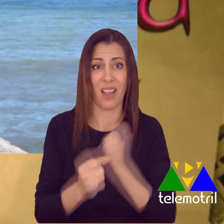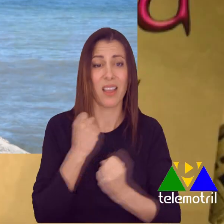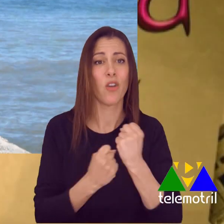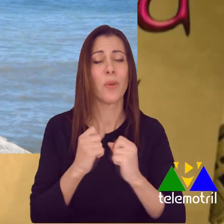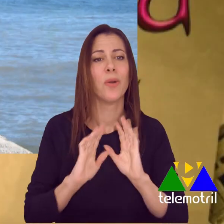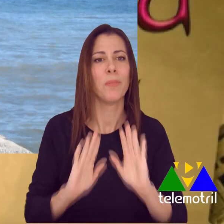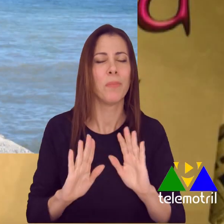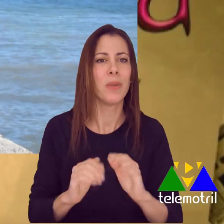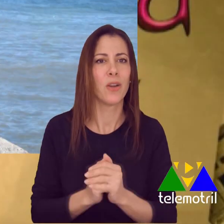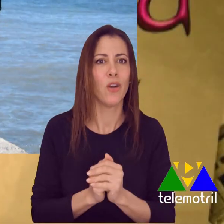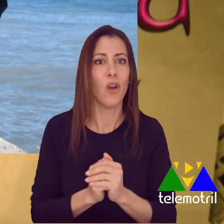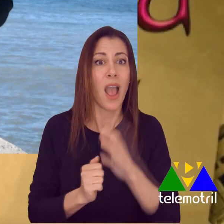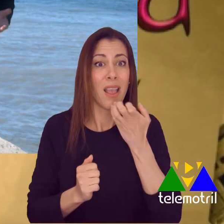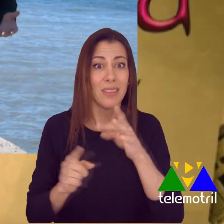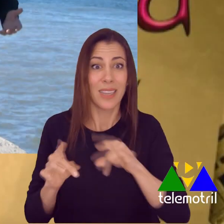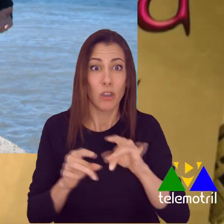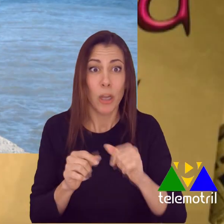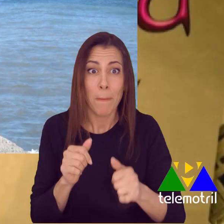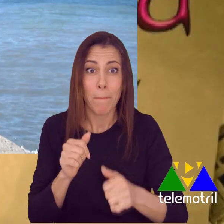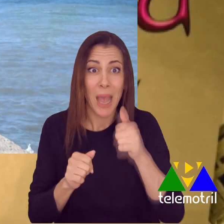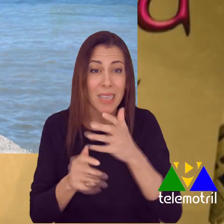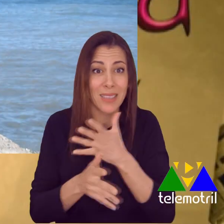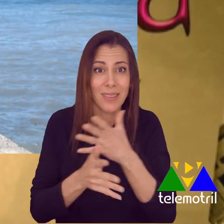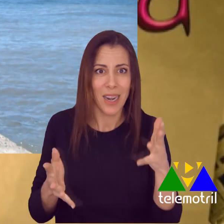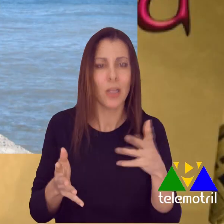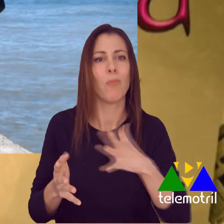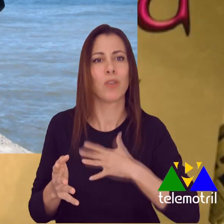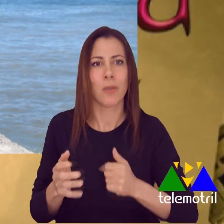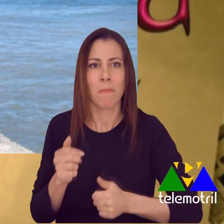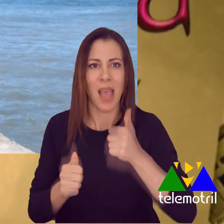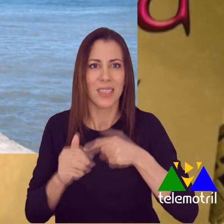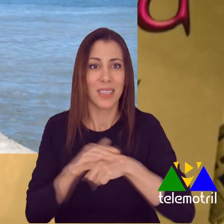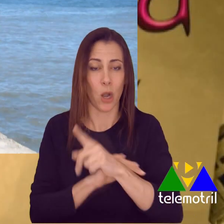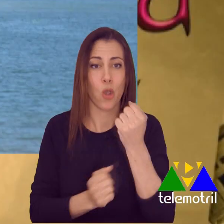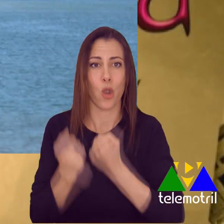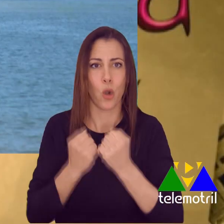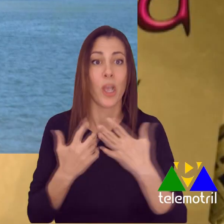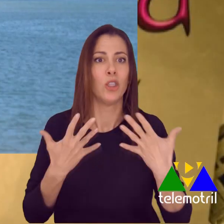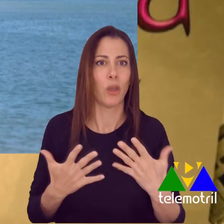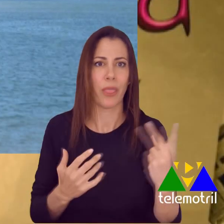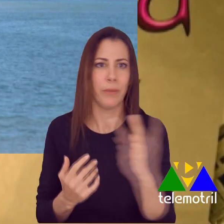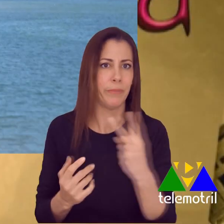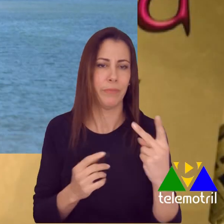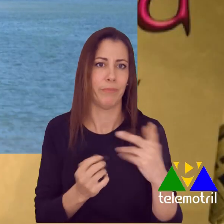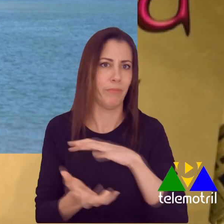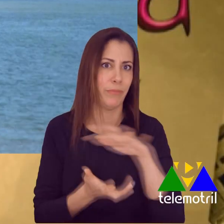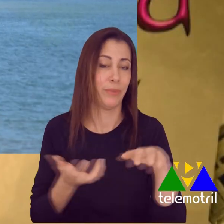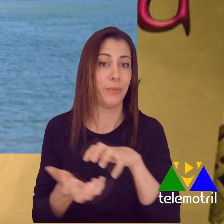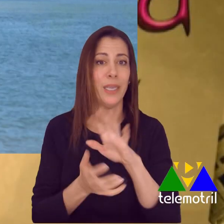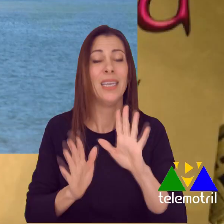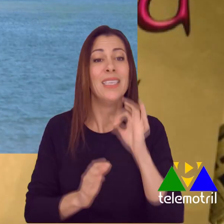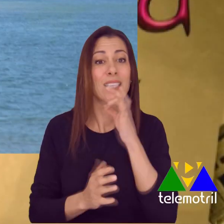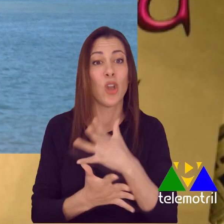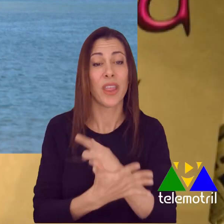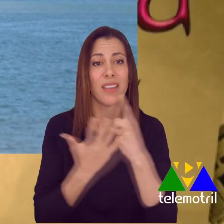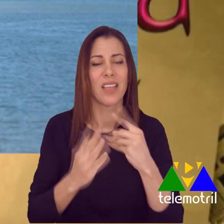pues al tener mayor territorio, mayor posibilidad de desarrollo económico, por lo tanto peleaban, y existe desde el siglo XVI